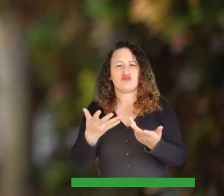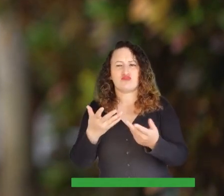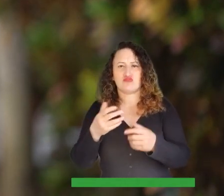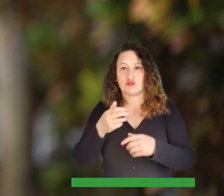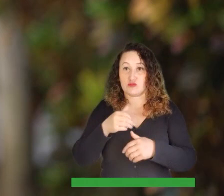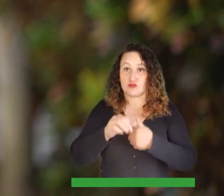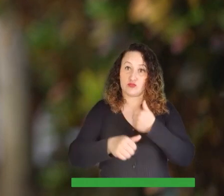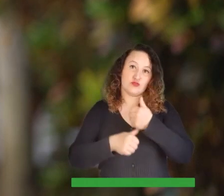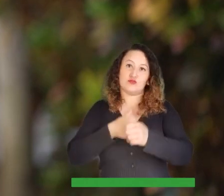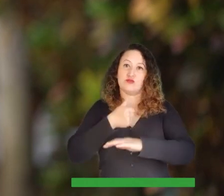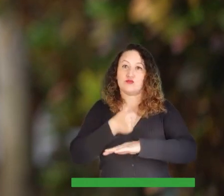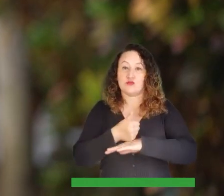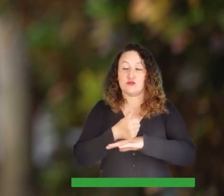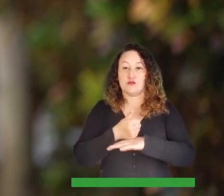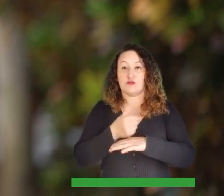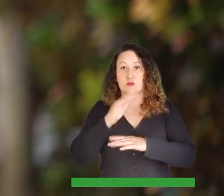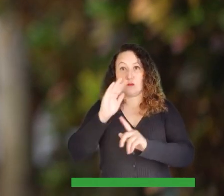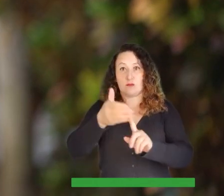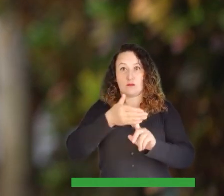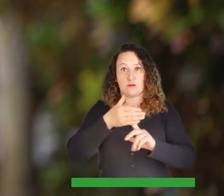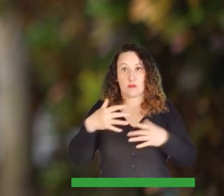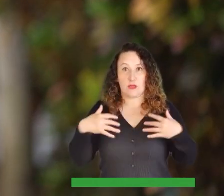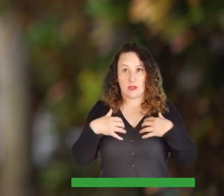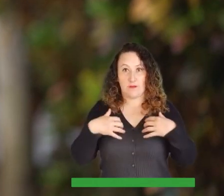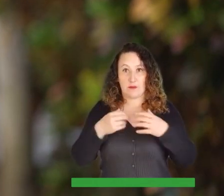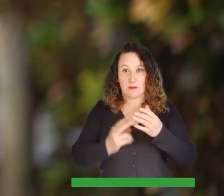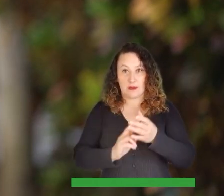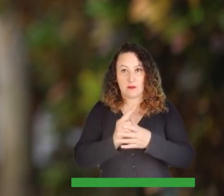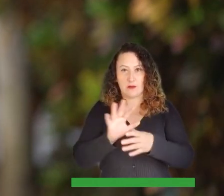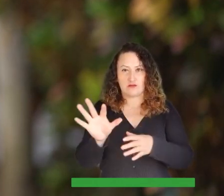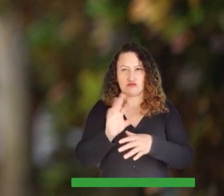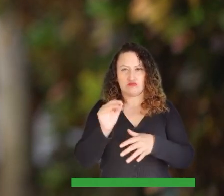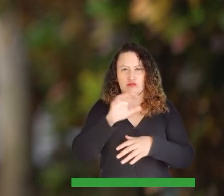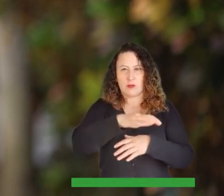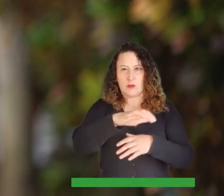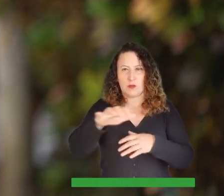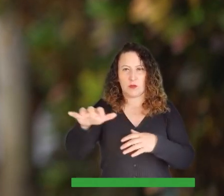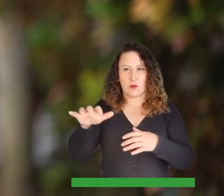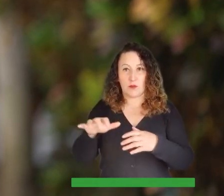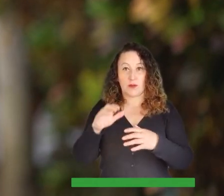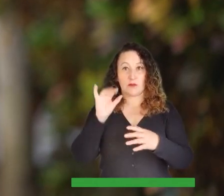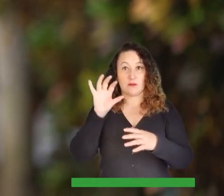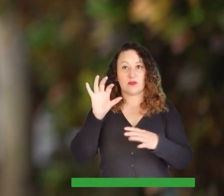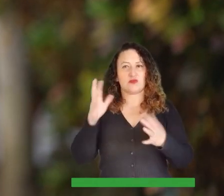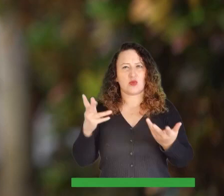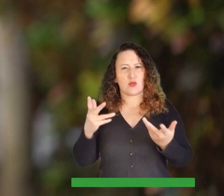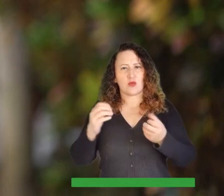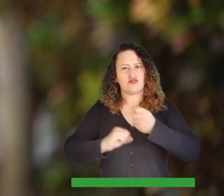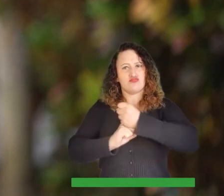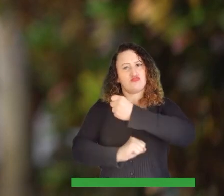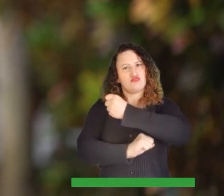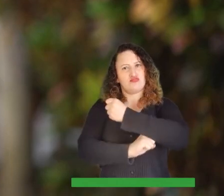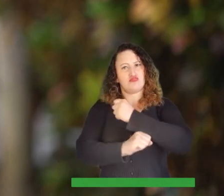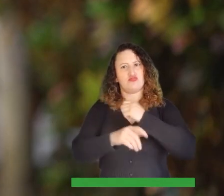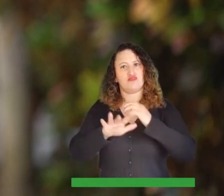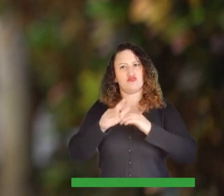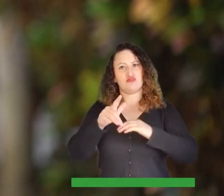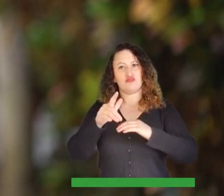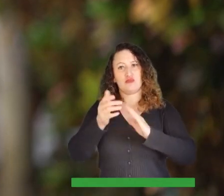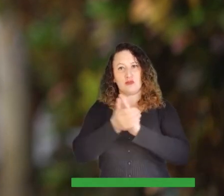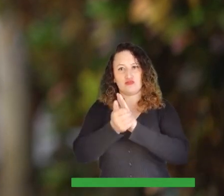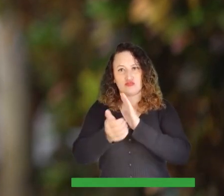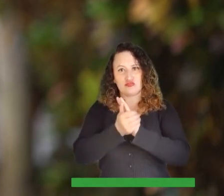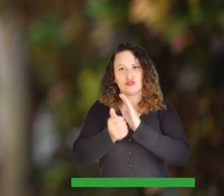protección vegetal y animal de todas las seccionales del país, para fortalecer sus capacidades, habilidades y destrezas humanas